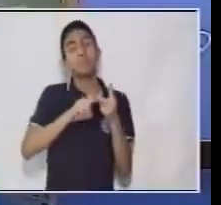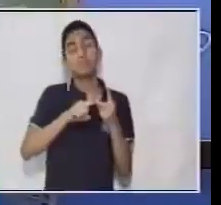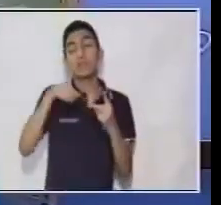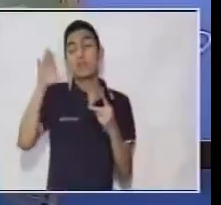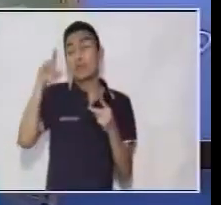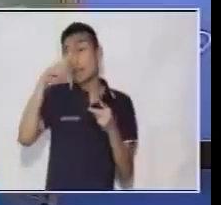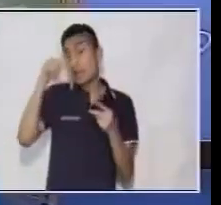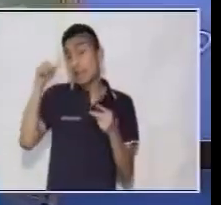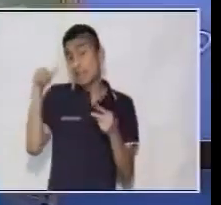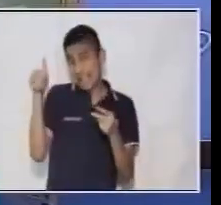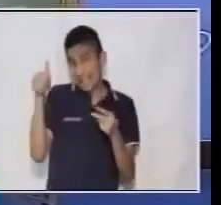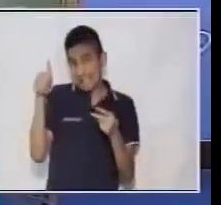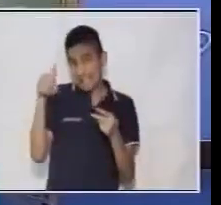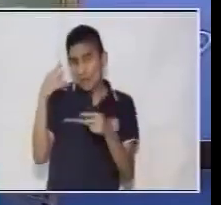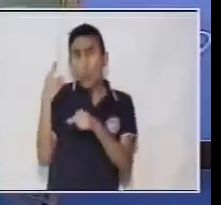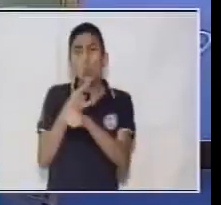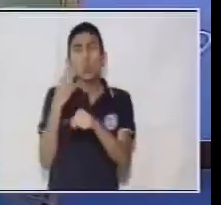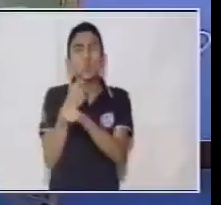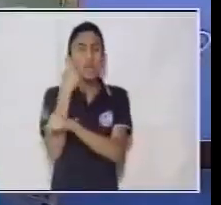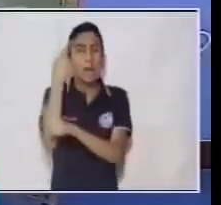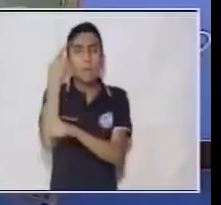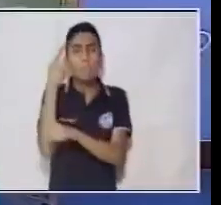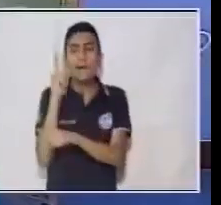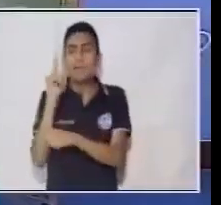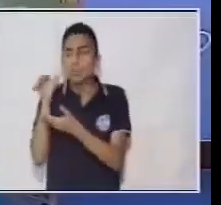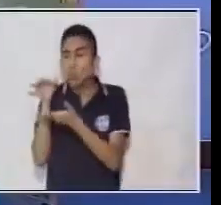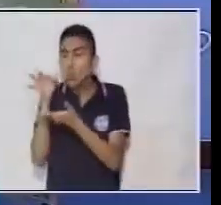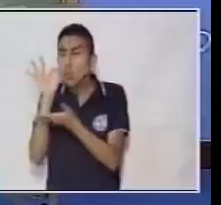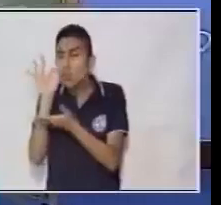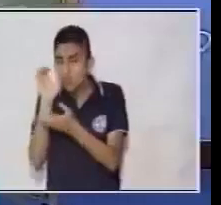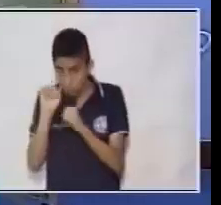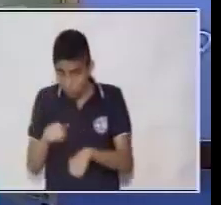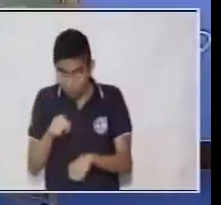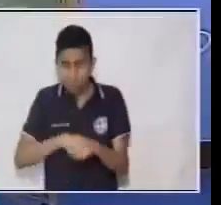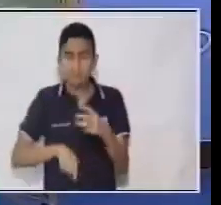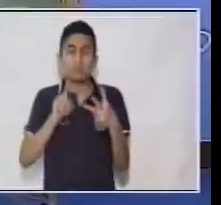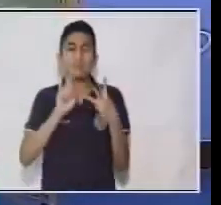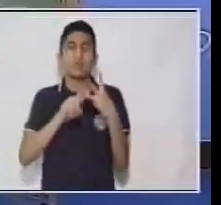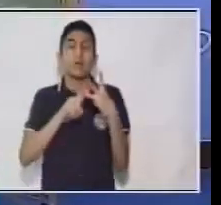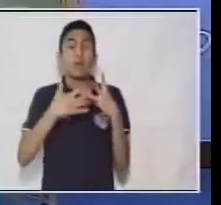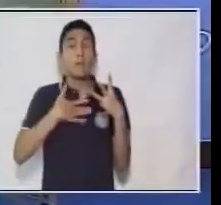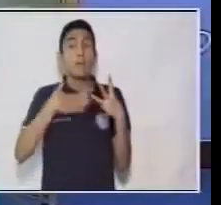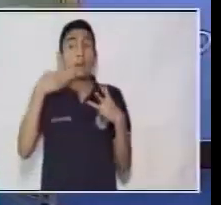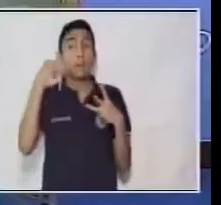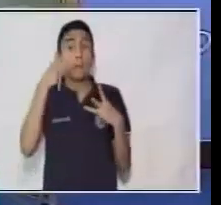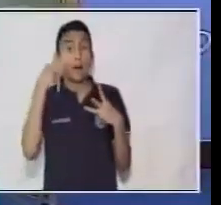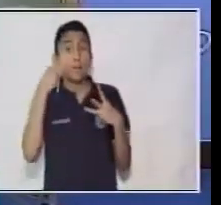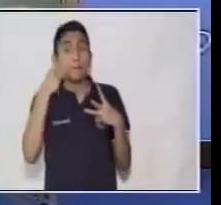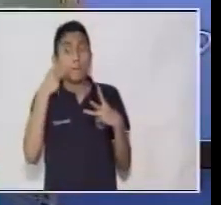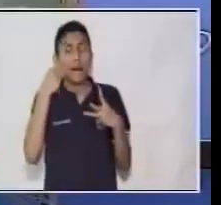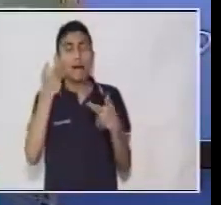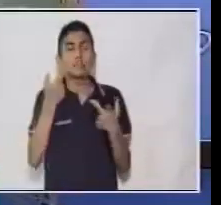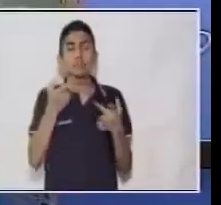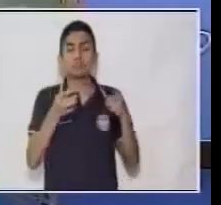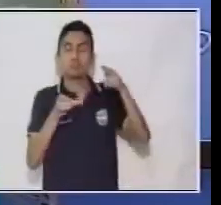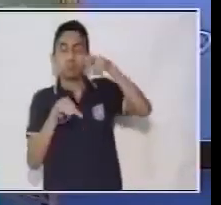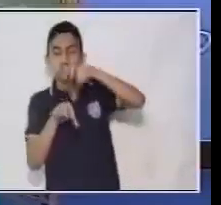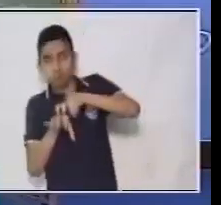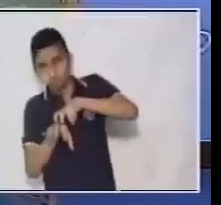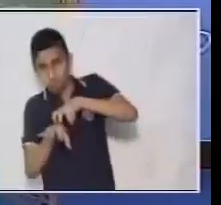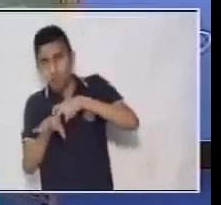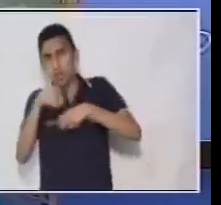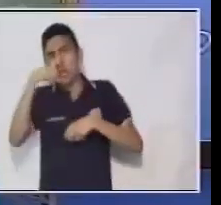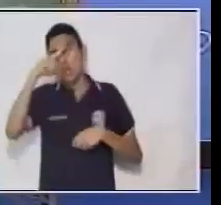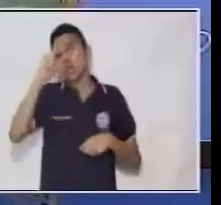taza sirve para tomarme un café. Mi mamá sube al